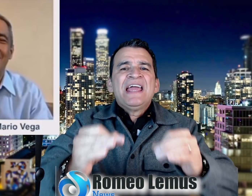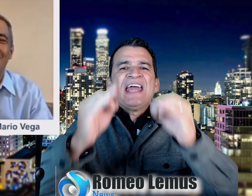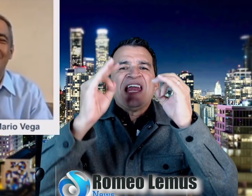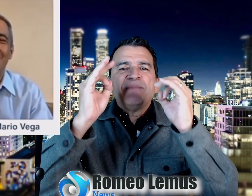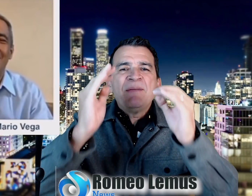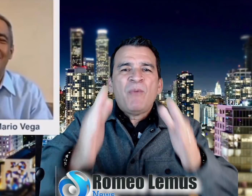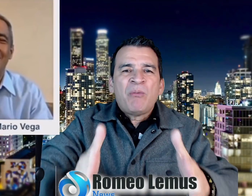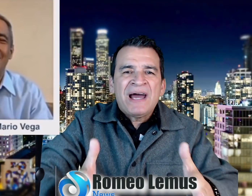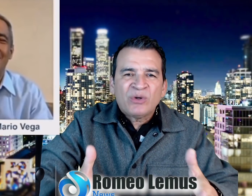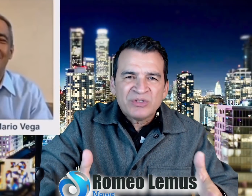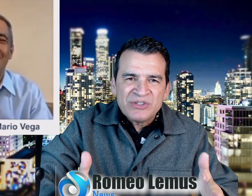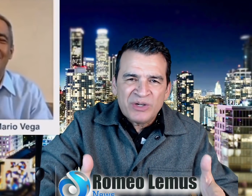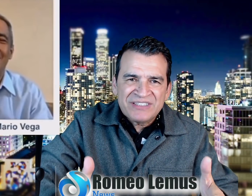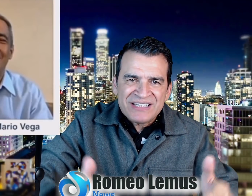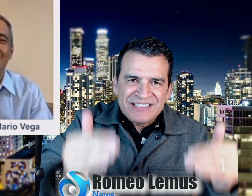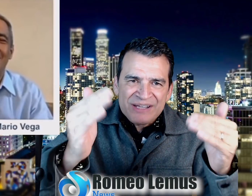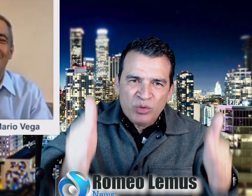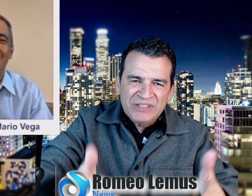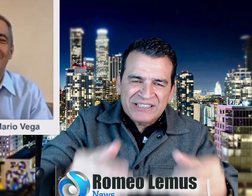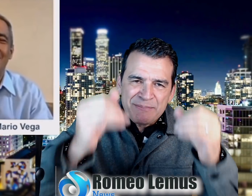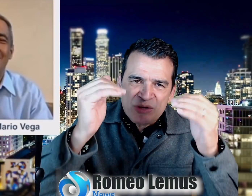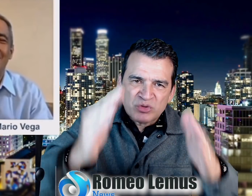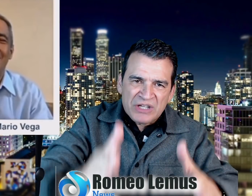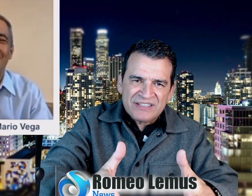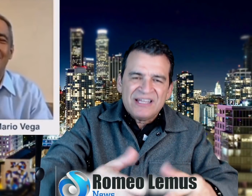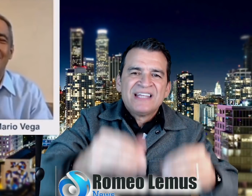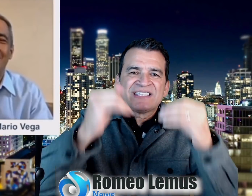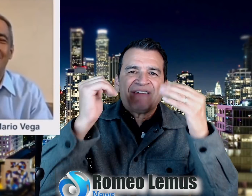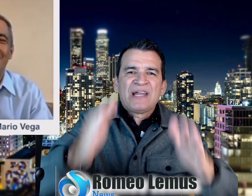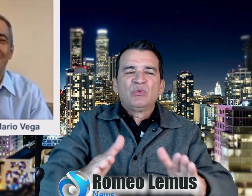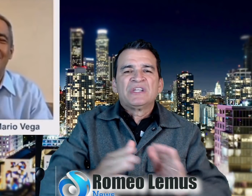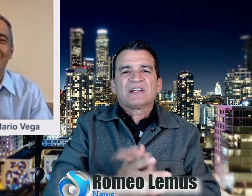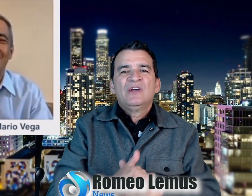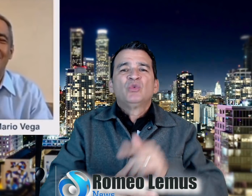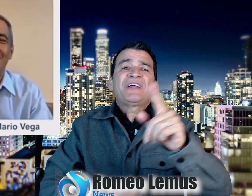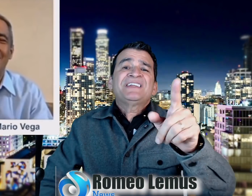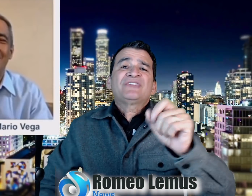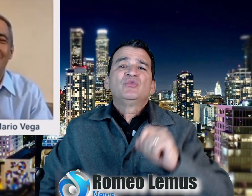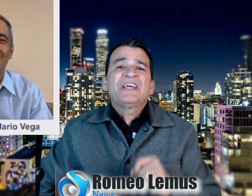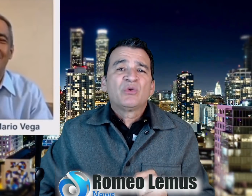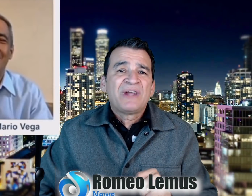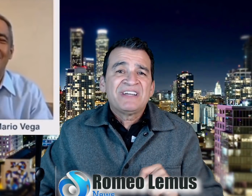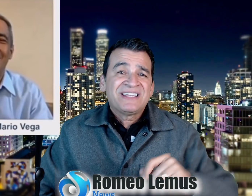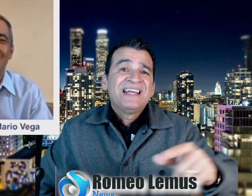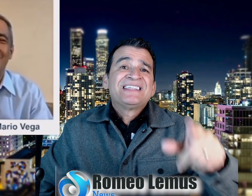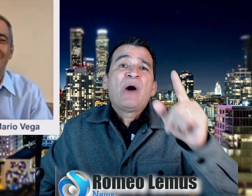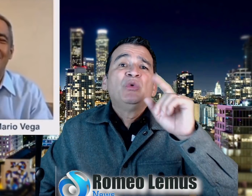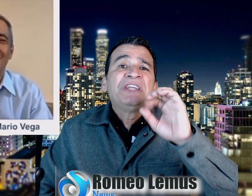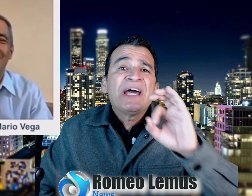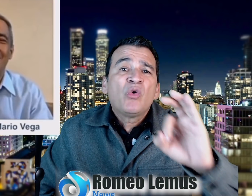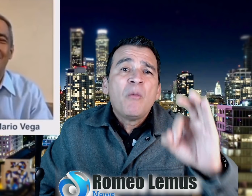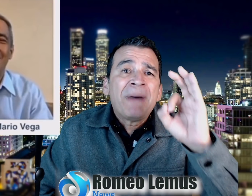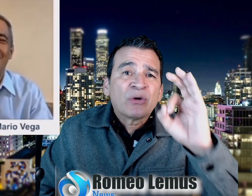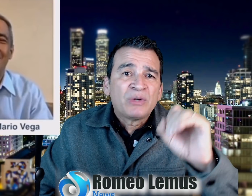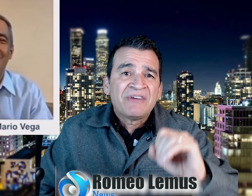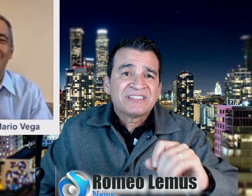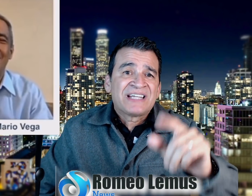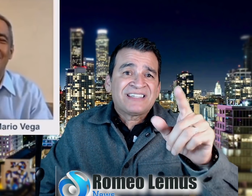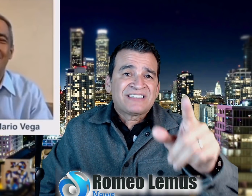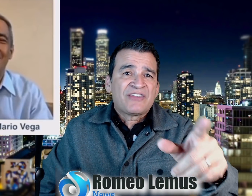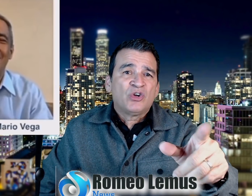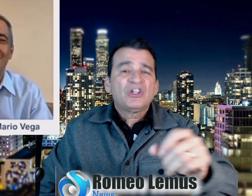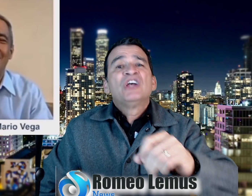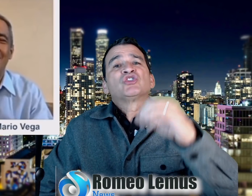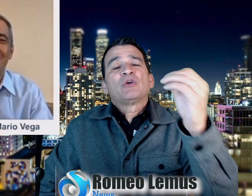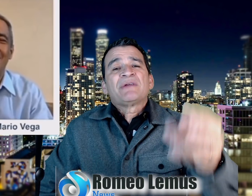fueran en el mismo barco señores que si se hunde también ustedes se van a hundir ustedes ya se hundieron una vez ya hundieron un barco una vez